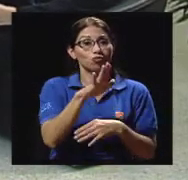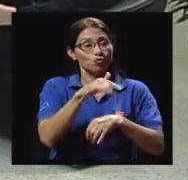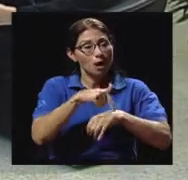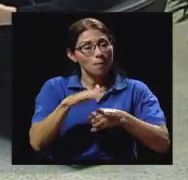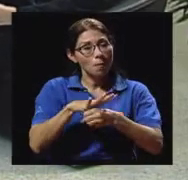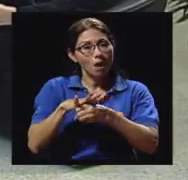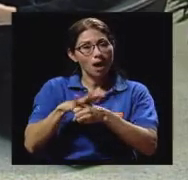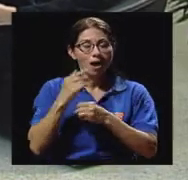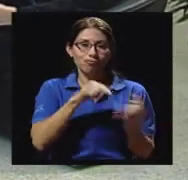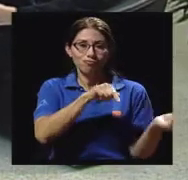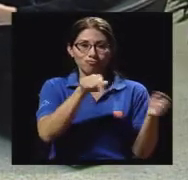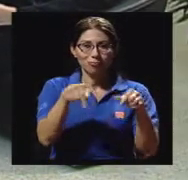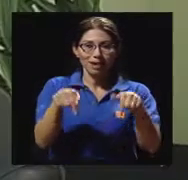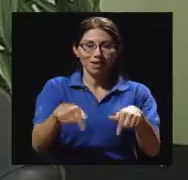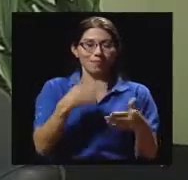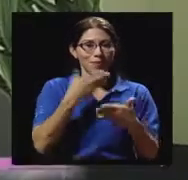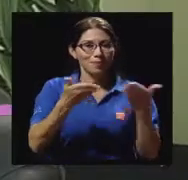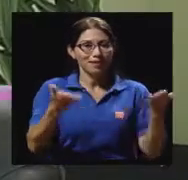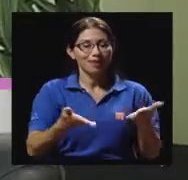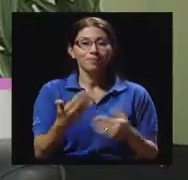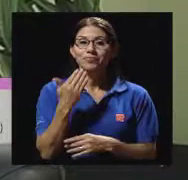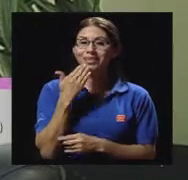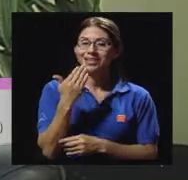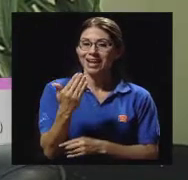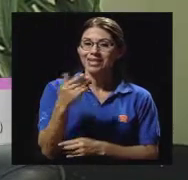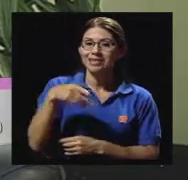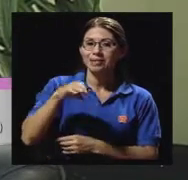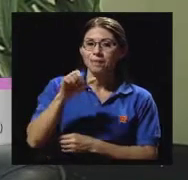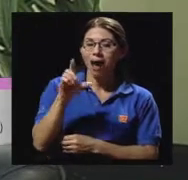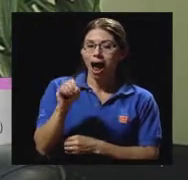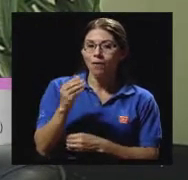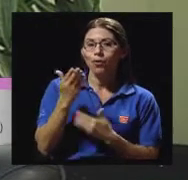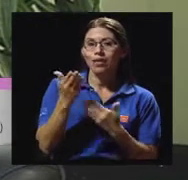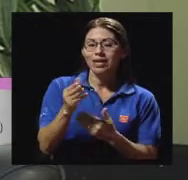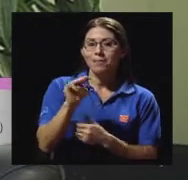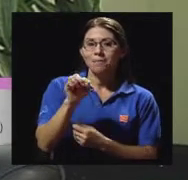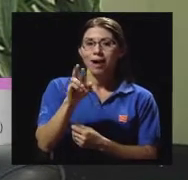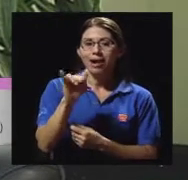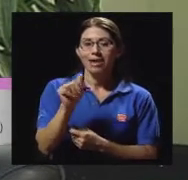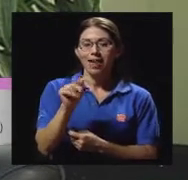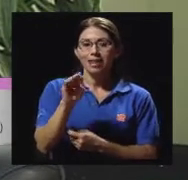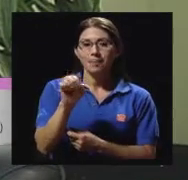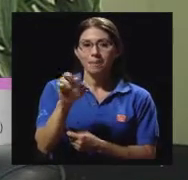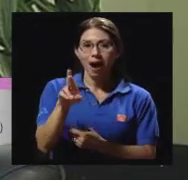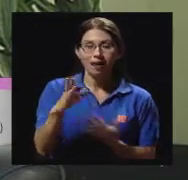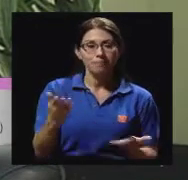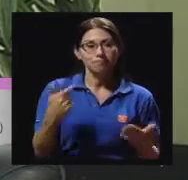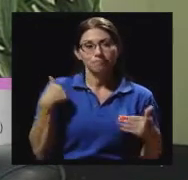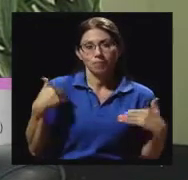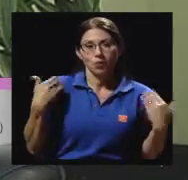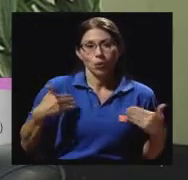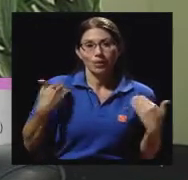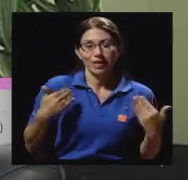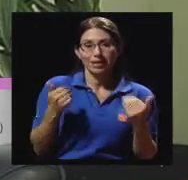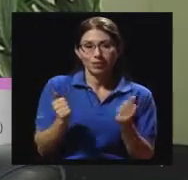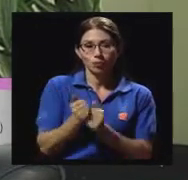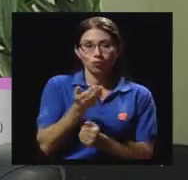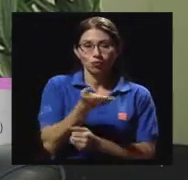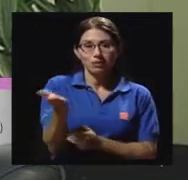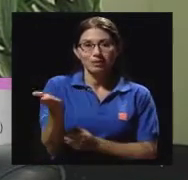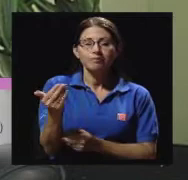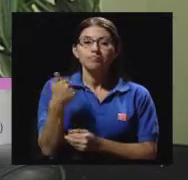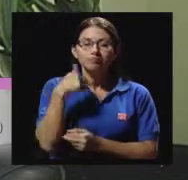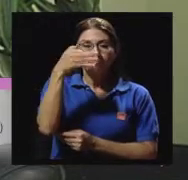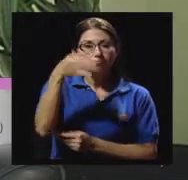tiempo, por estar aquí. Bienvenida. Muchas gracias, Pablo, María del Mar. Muy contenta de estar con ustedes. Creo que es un